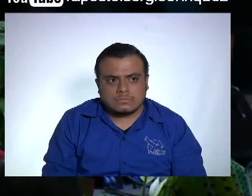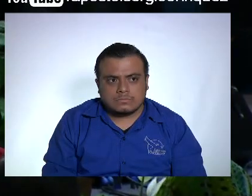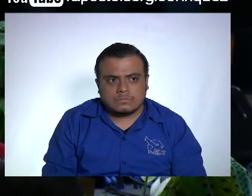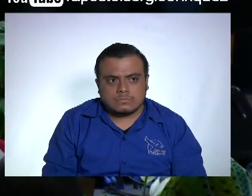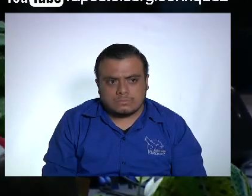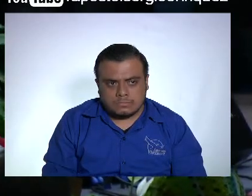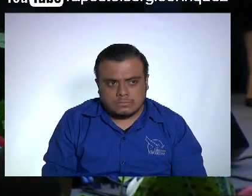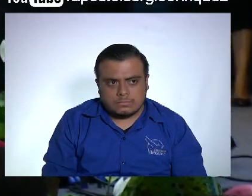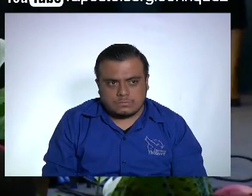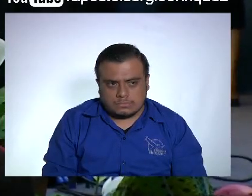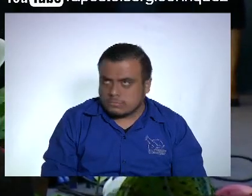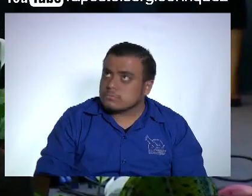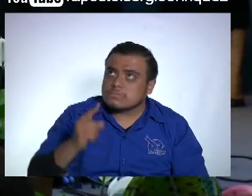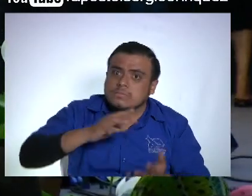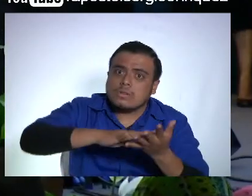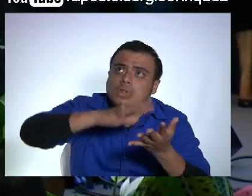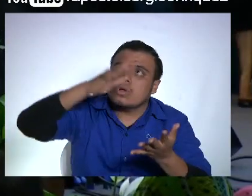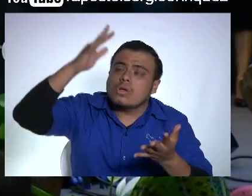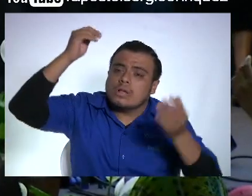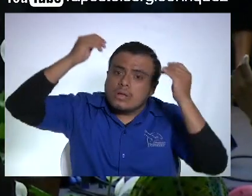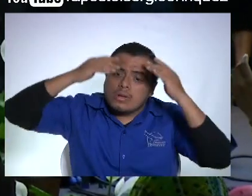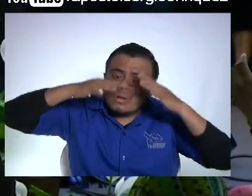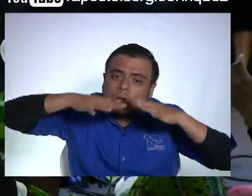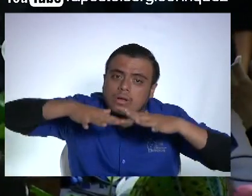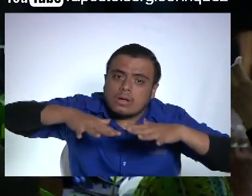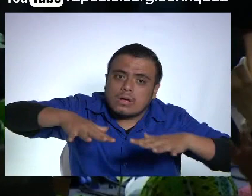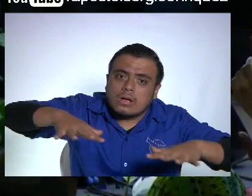Muestra tu gloria,